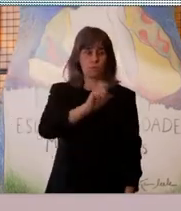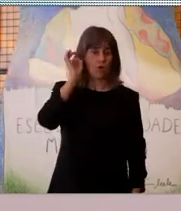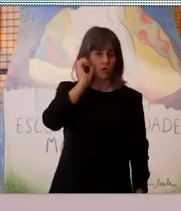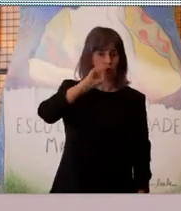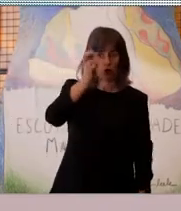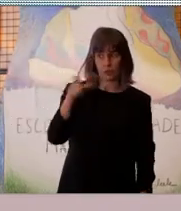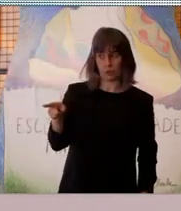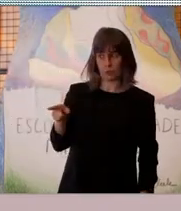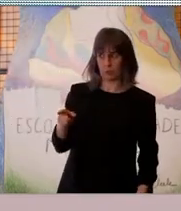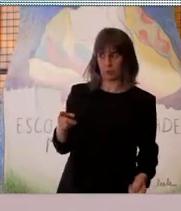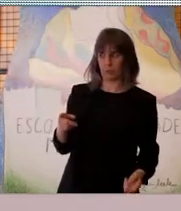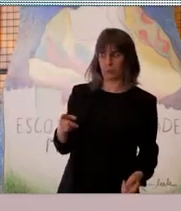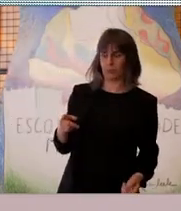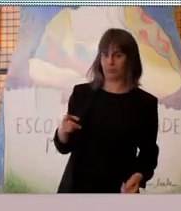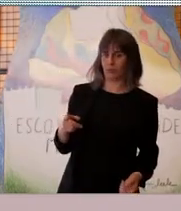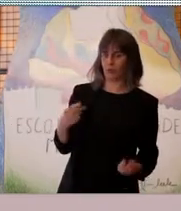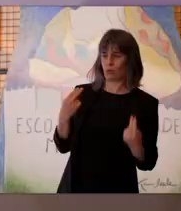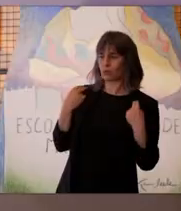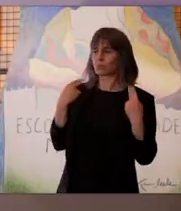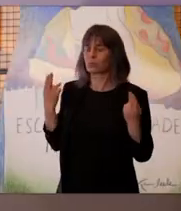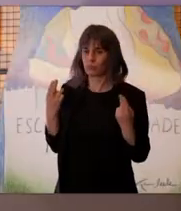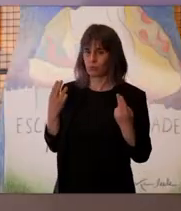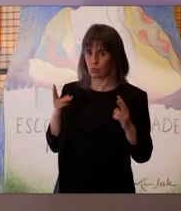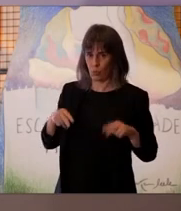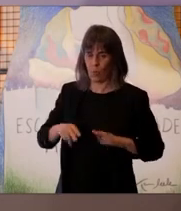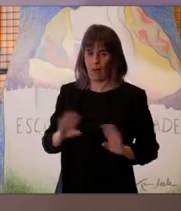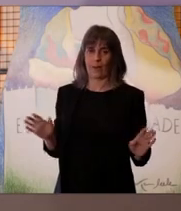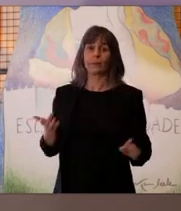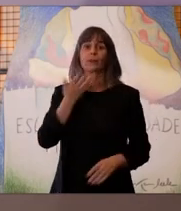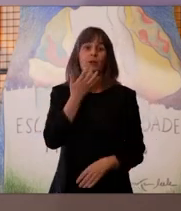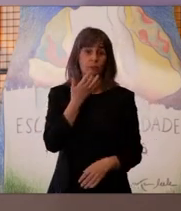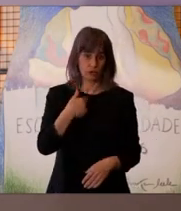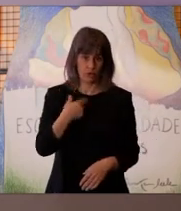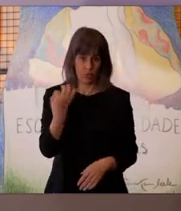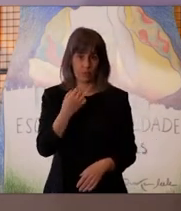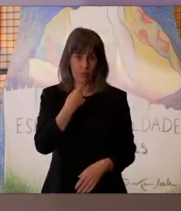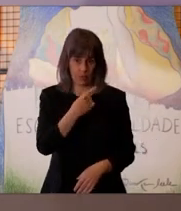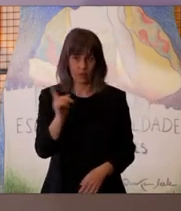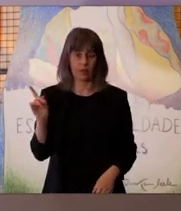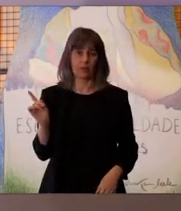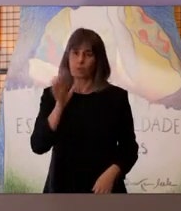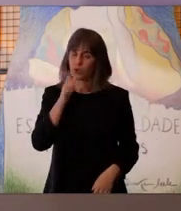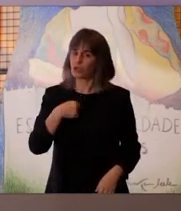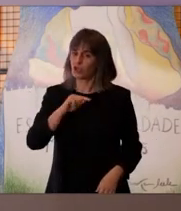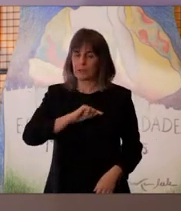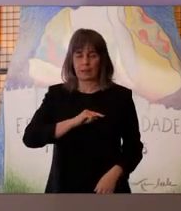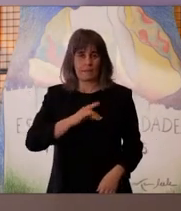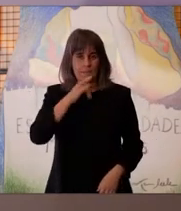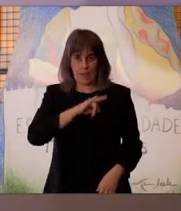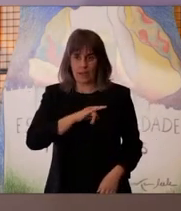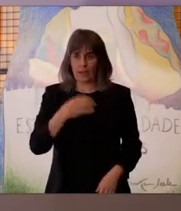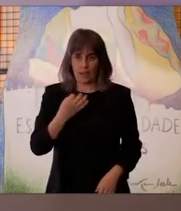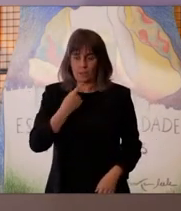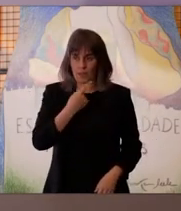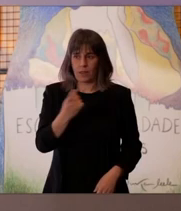a no ser disciplinadas por ejemplo y lo tengo que decir eh Porque Me sentiría mal conmigo si